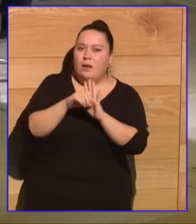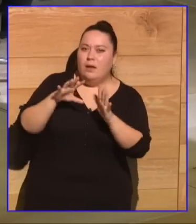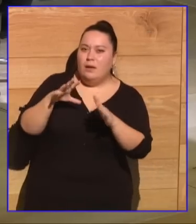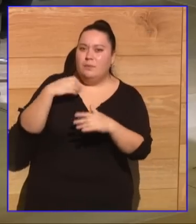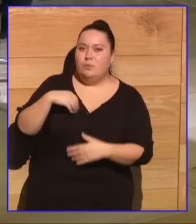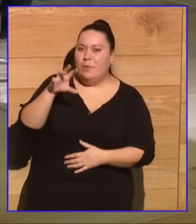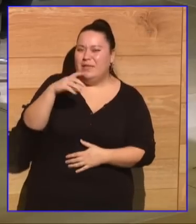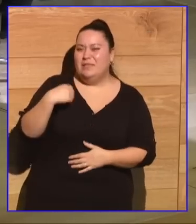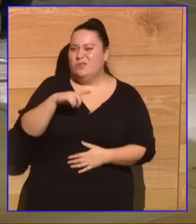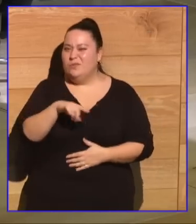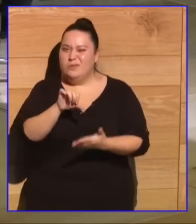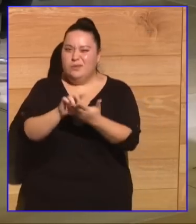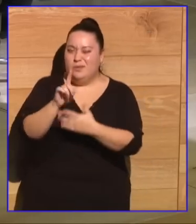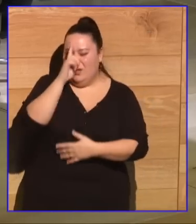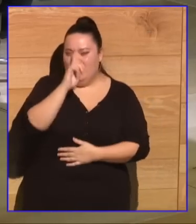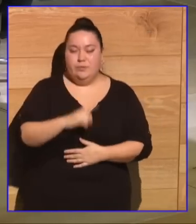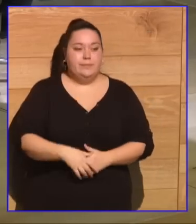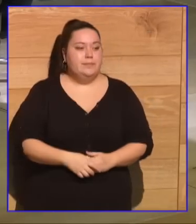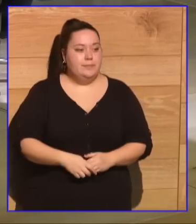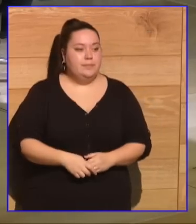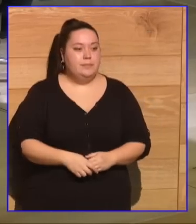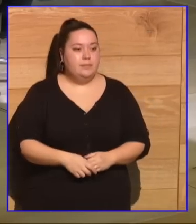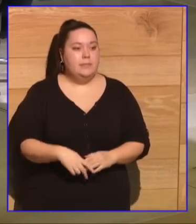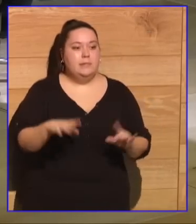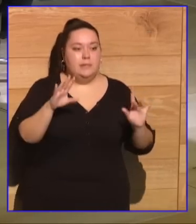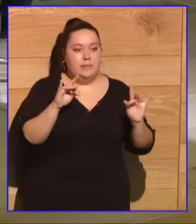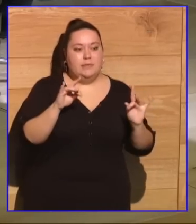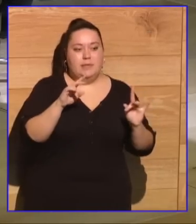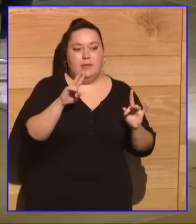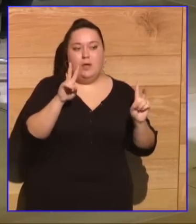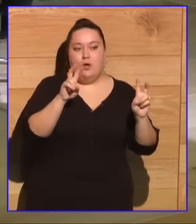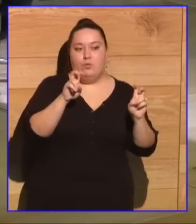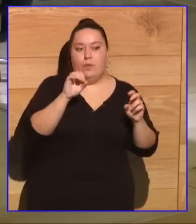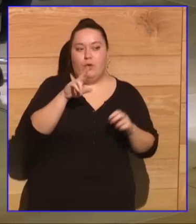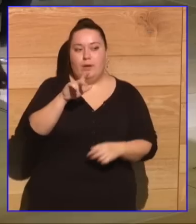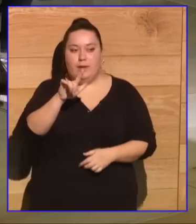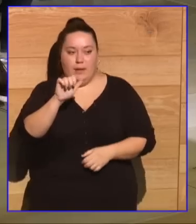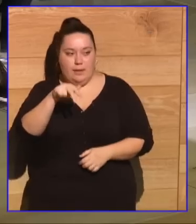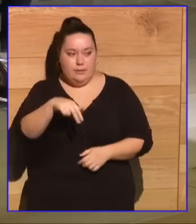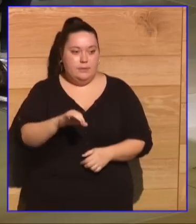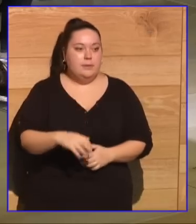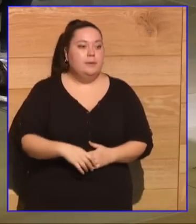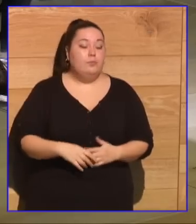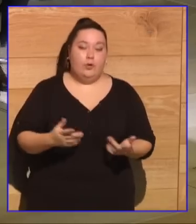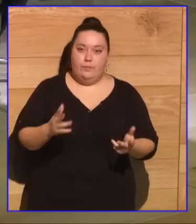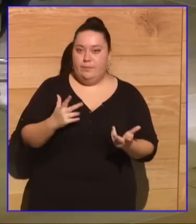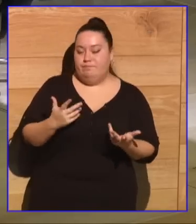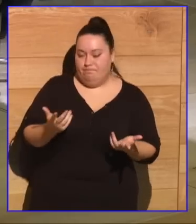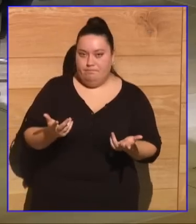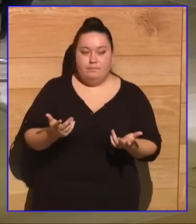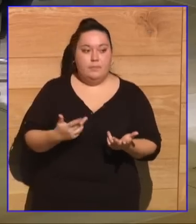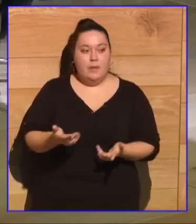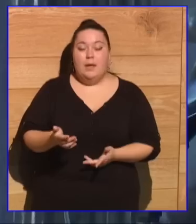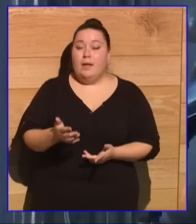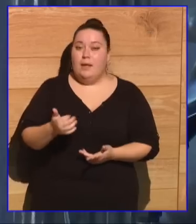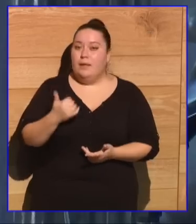vale, sí, me acabo sí. de acordar. Sí, es bastante reconocible en Nueva Orleans en esta película. En fin. De todas formas, hay una